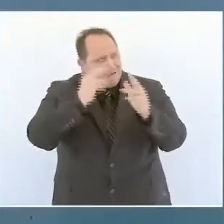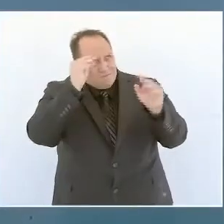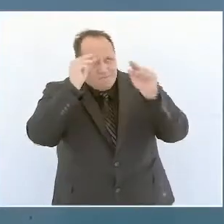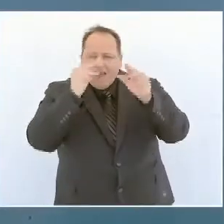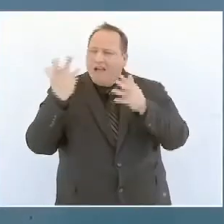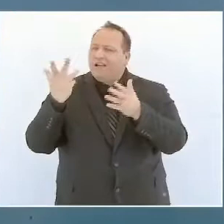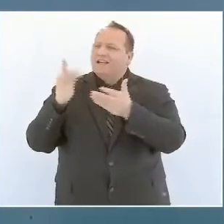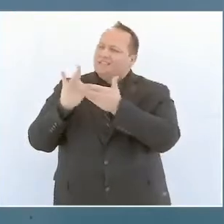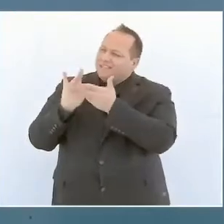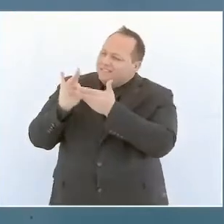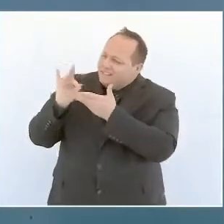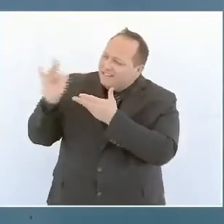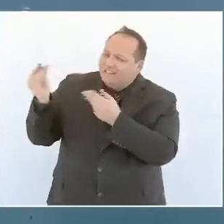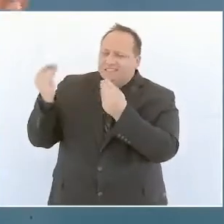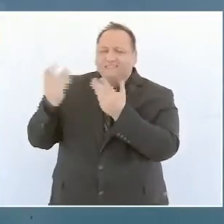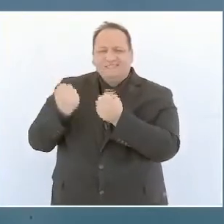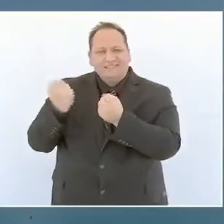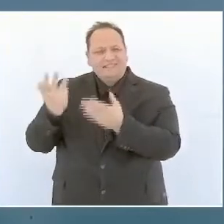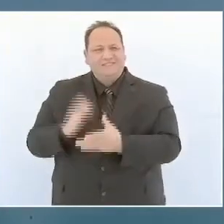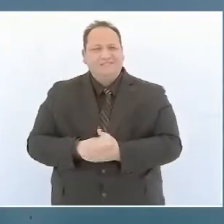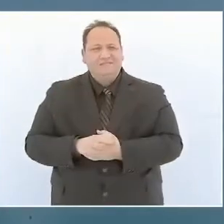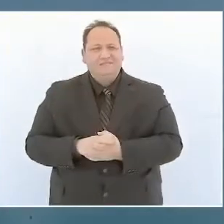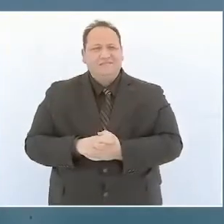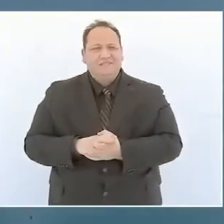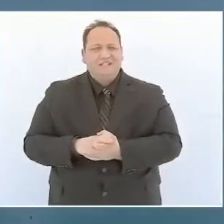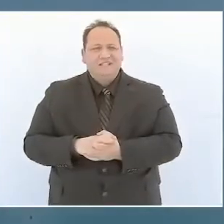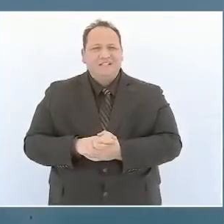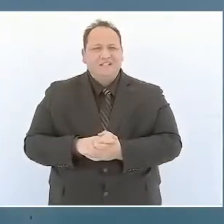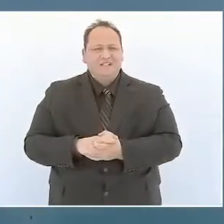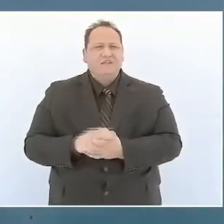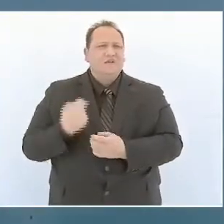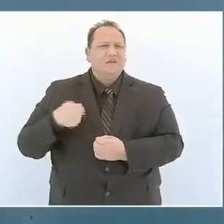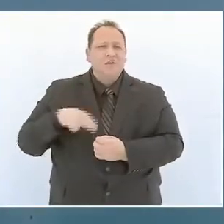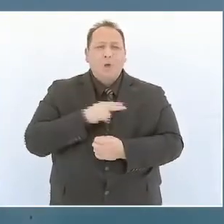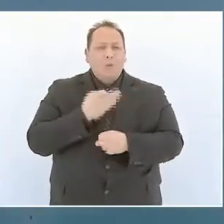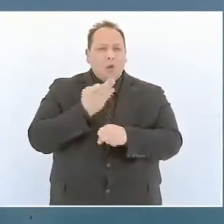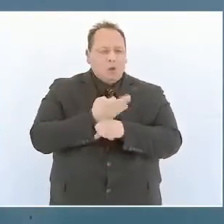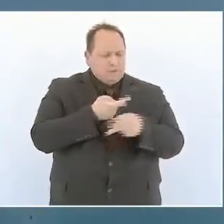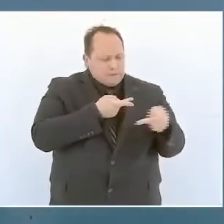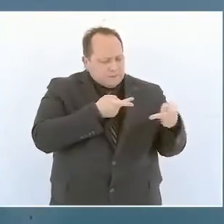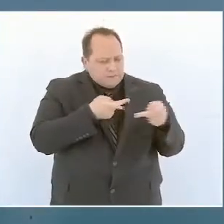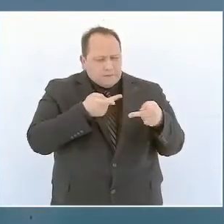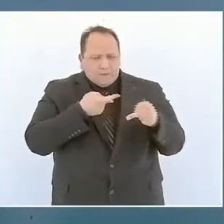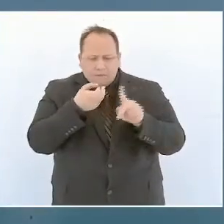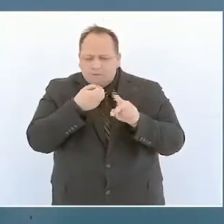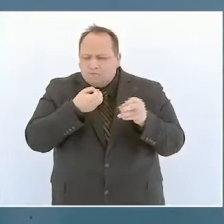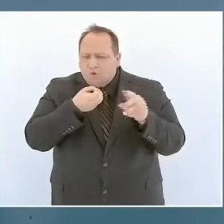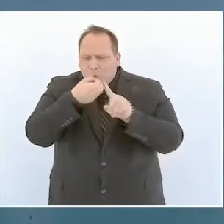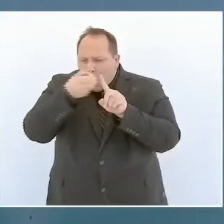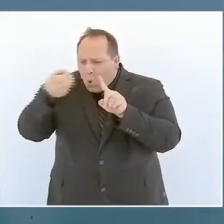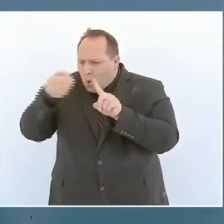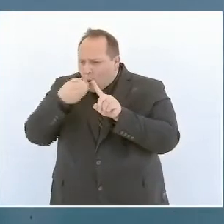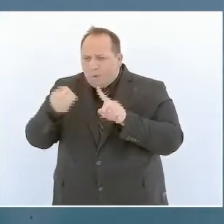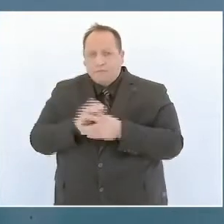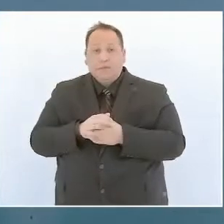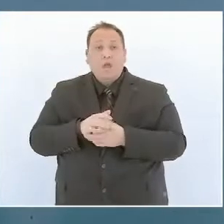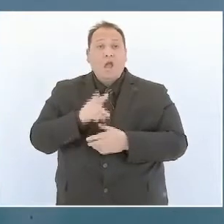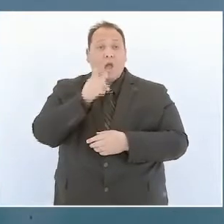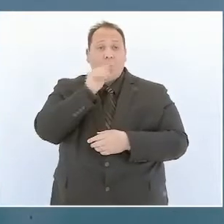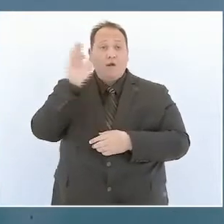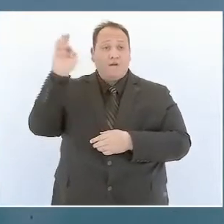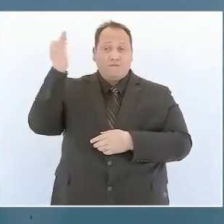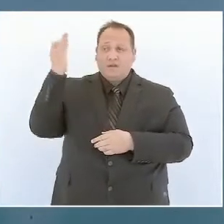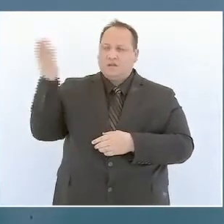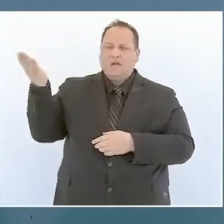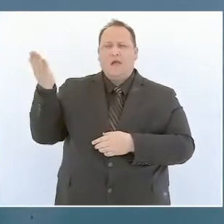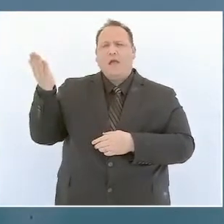mucho. Entonces, nos estamos organizando bien. La Policía Federal